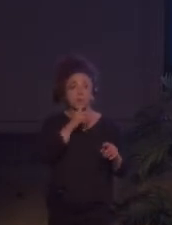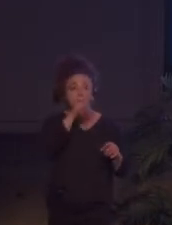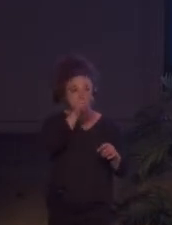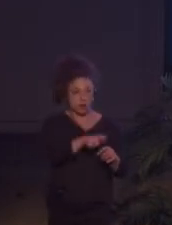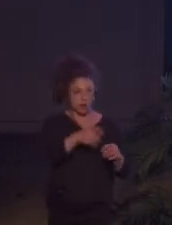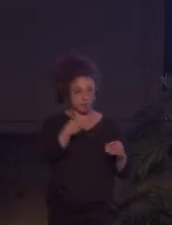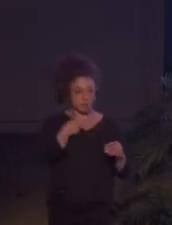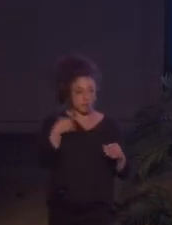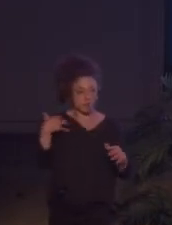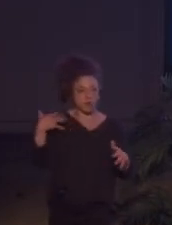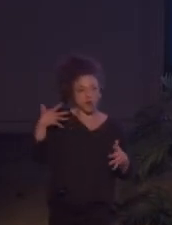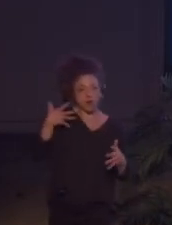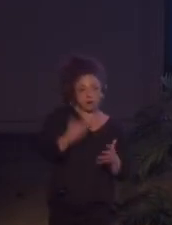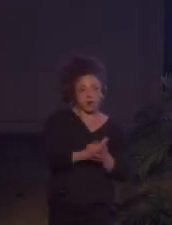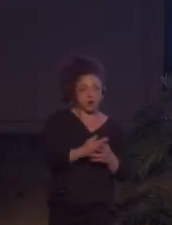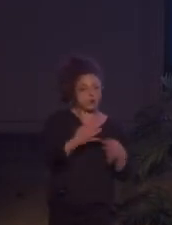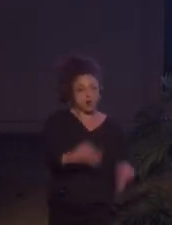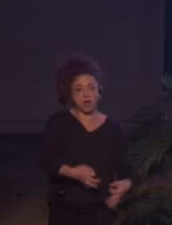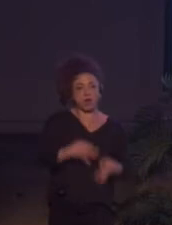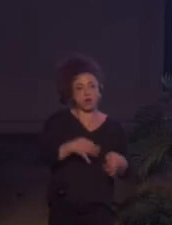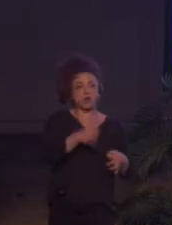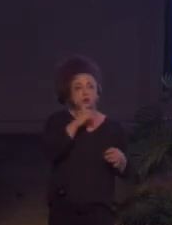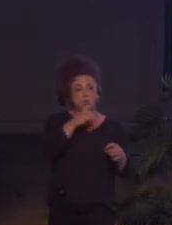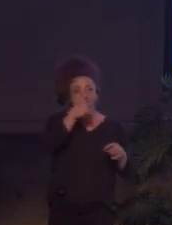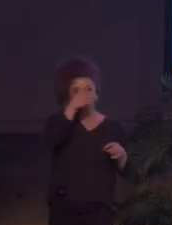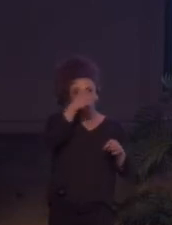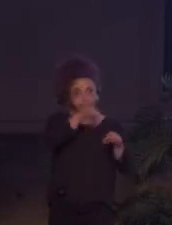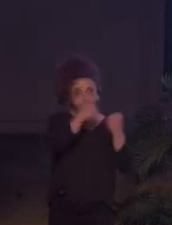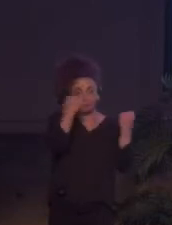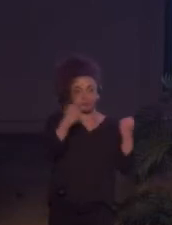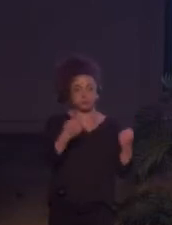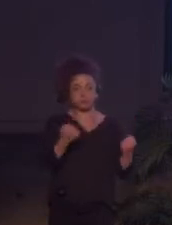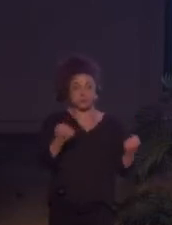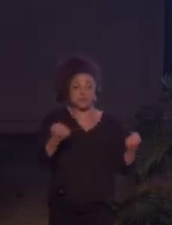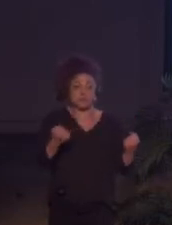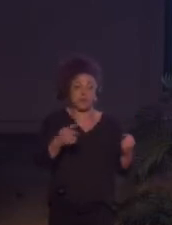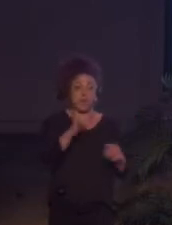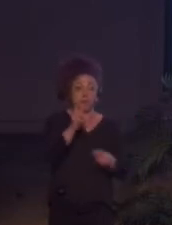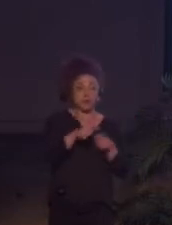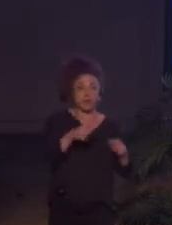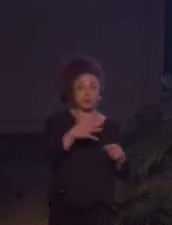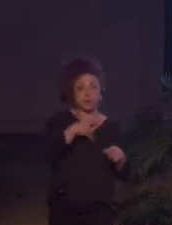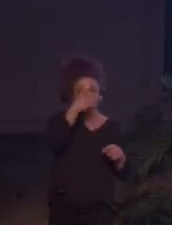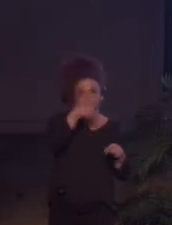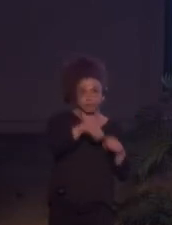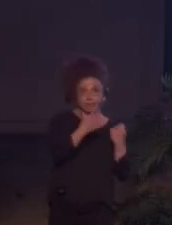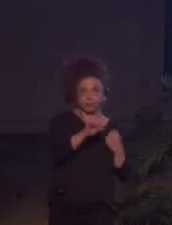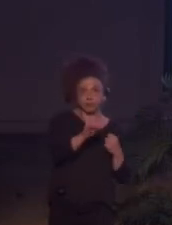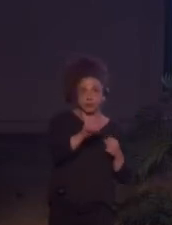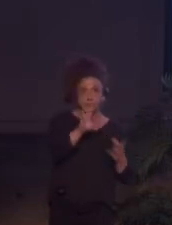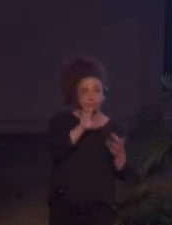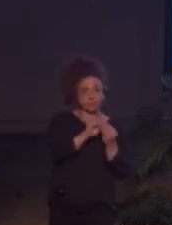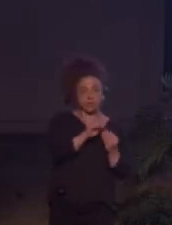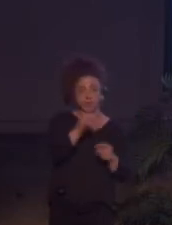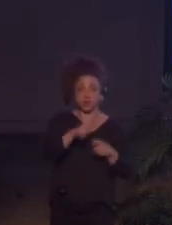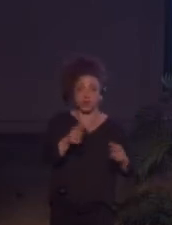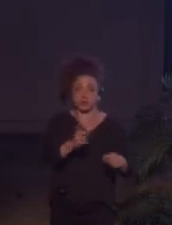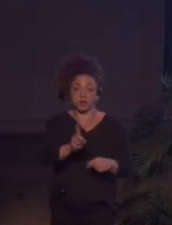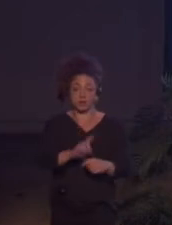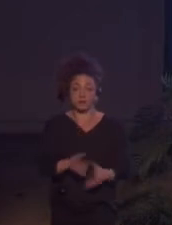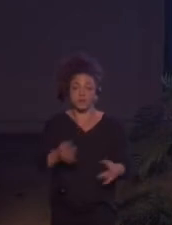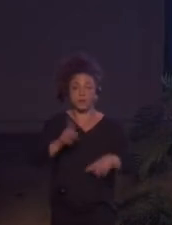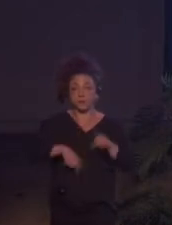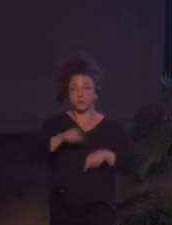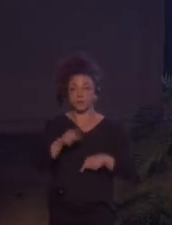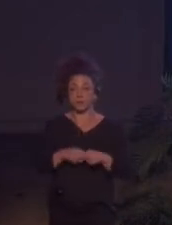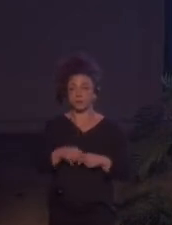persona? Hay gente que conectará, hay gente que no, es lo que te decía, luego yo he conocido en el movimiento